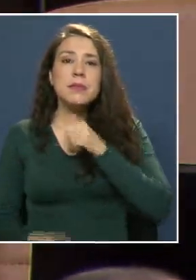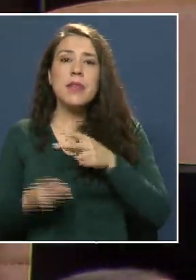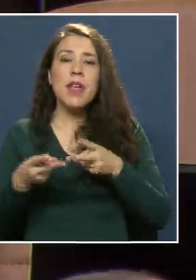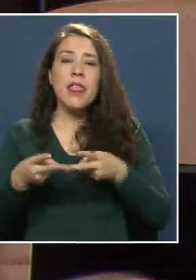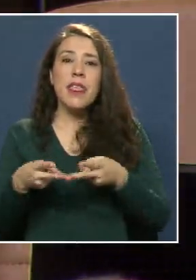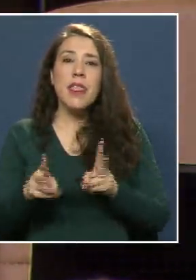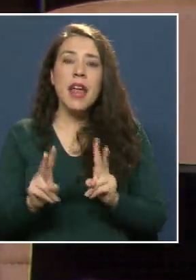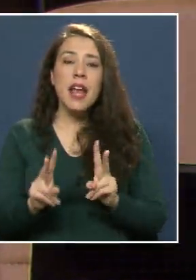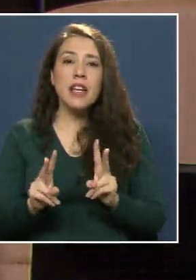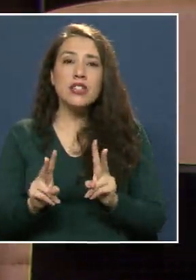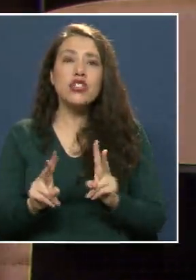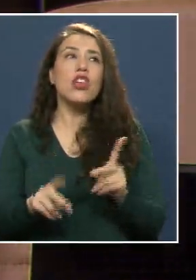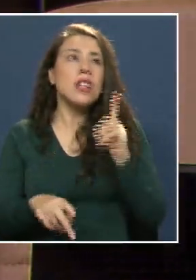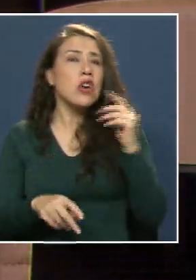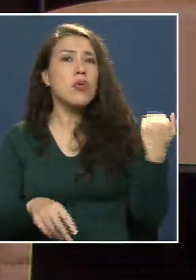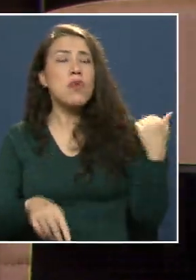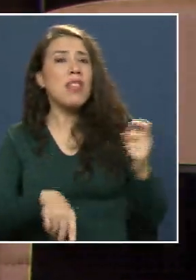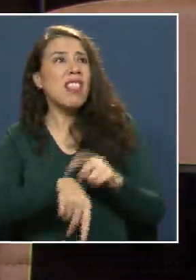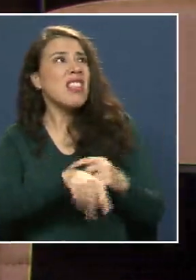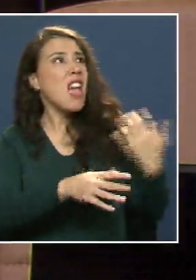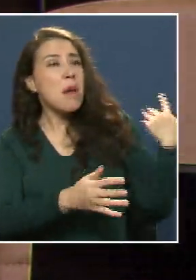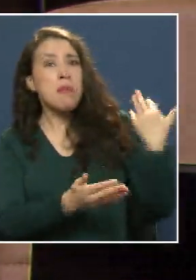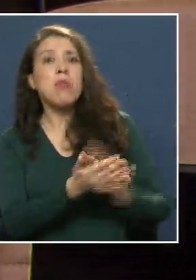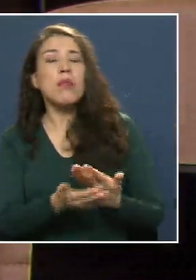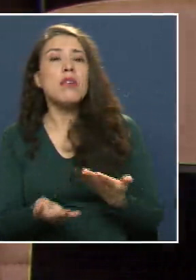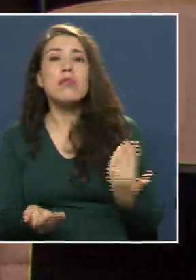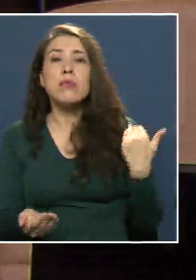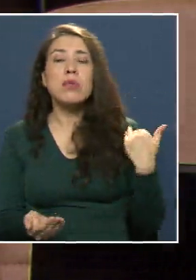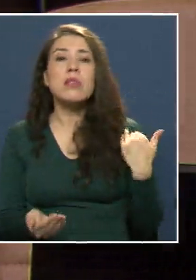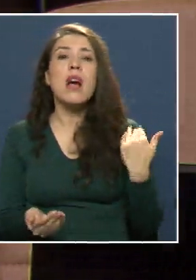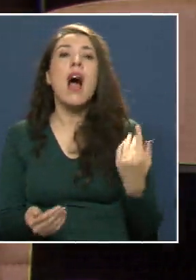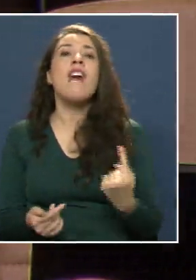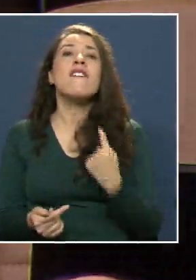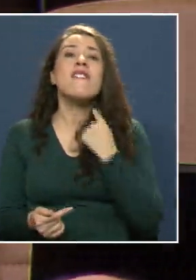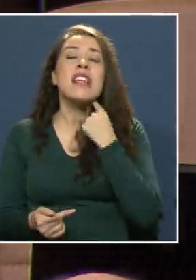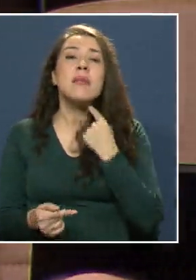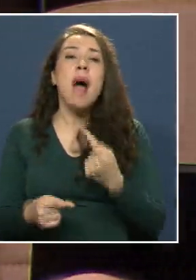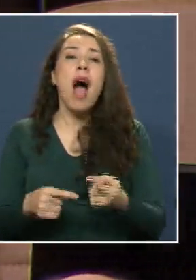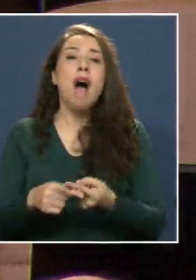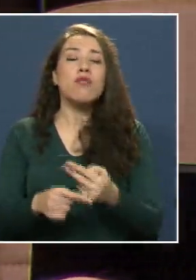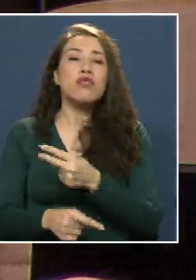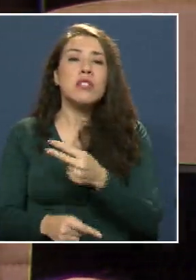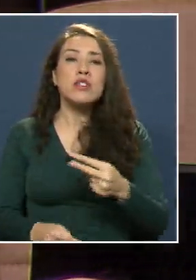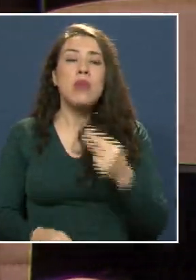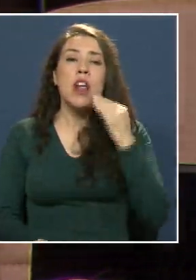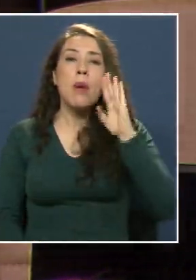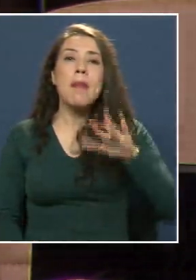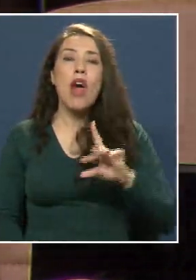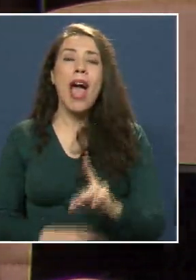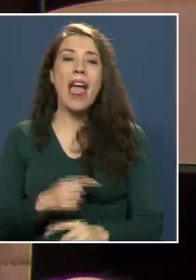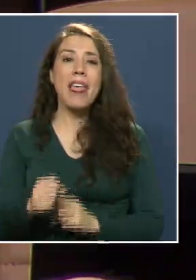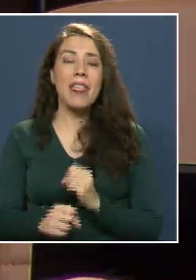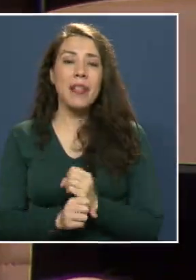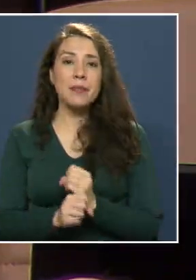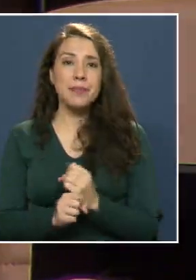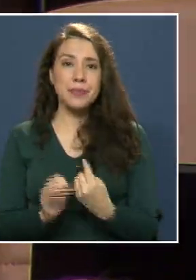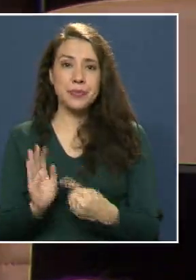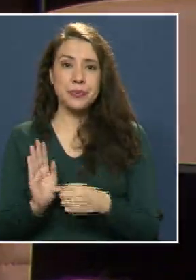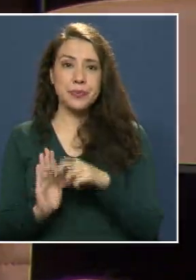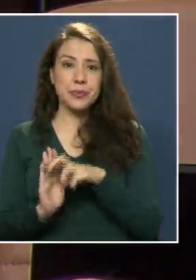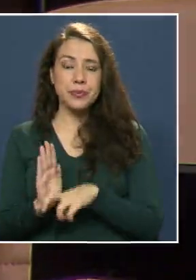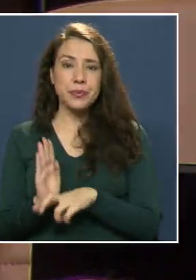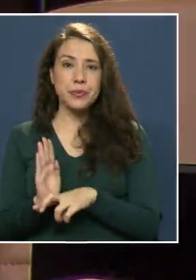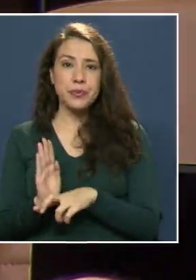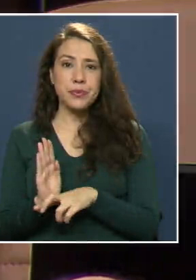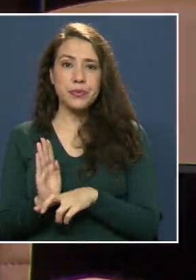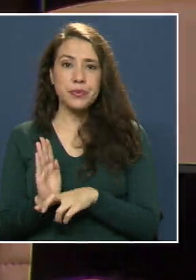al tiempo de las víctimas de abusos sexuales cometidas cuando eran menores de edad. Este proyecto,